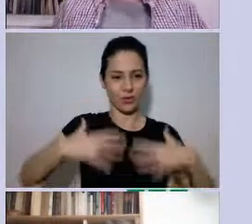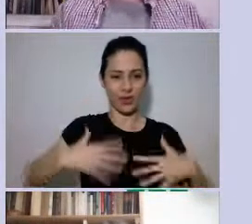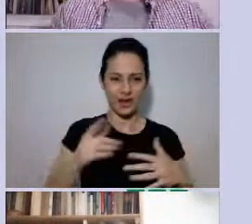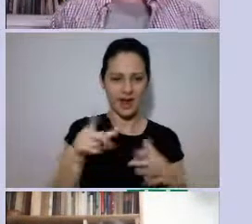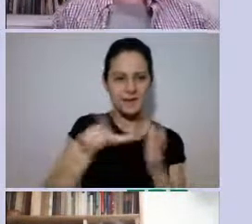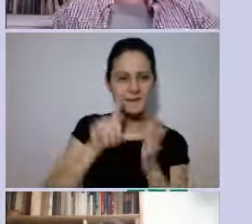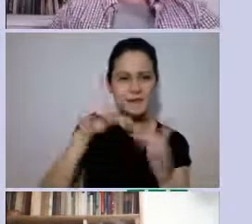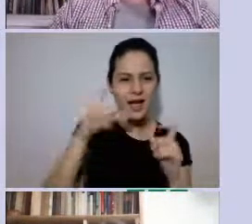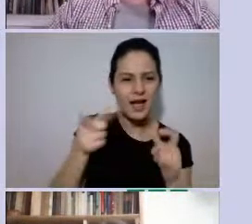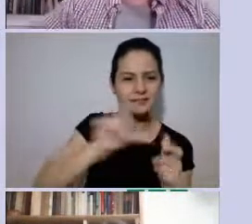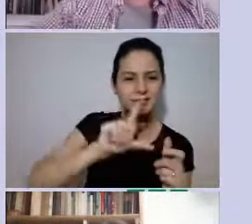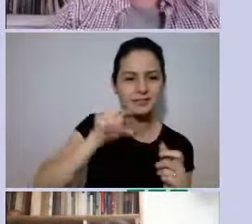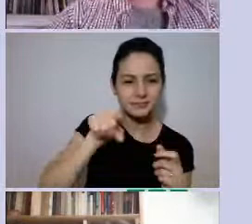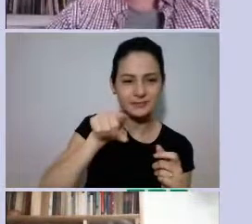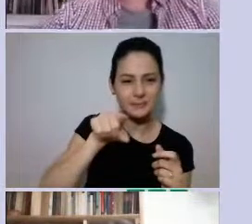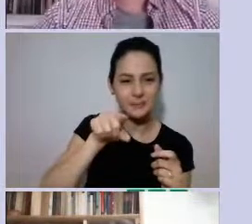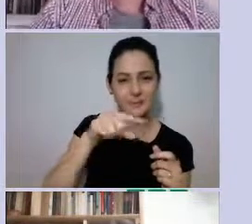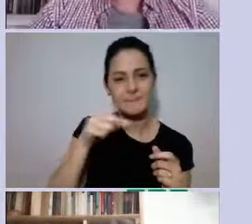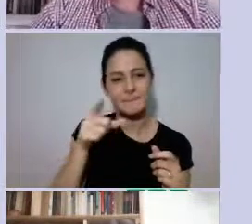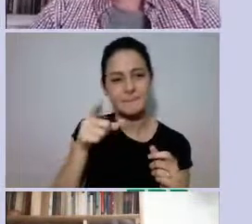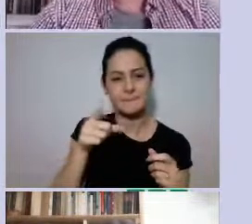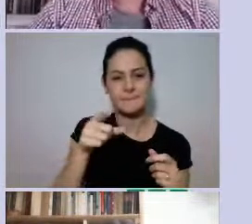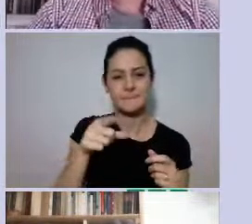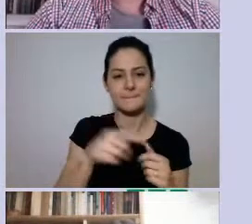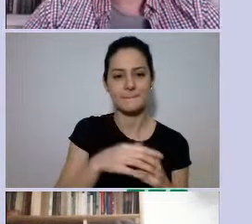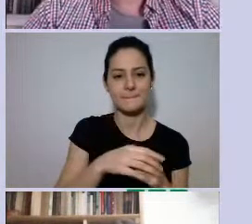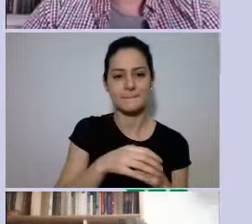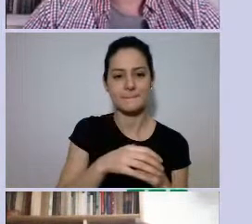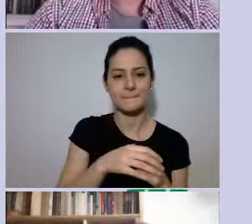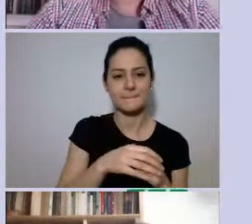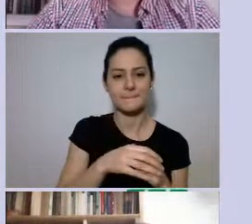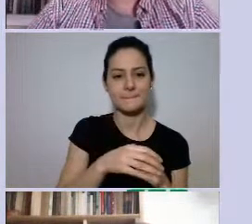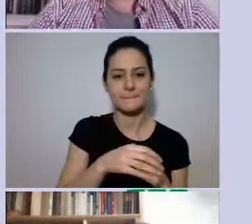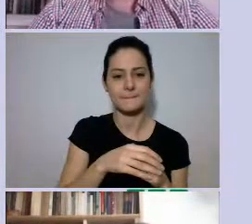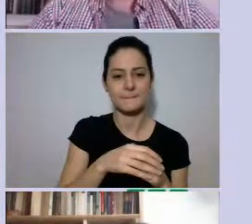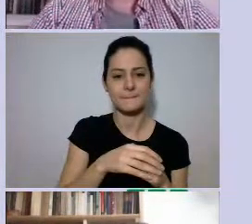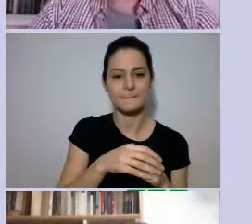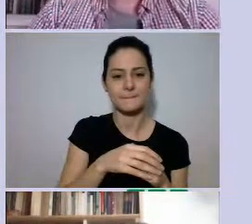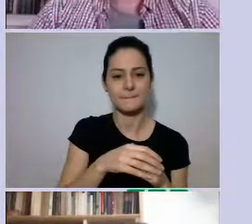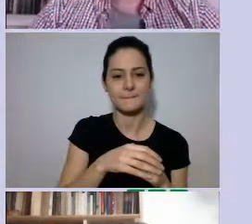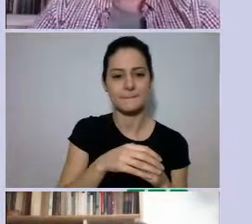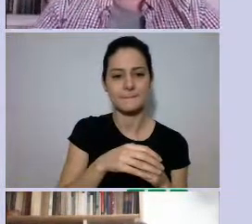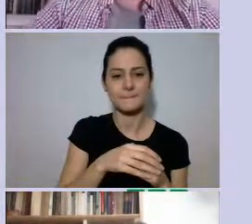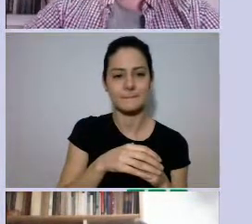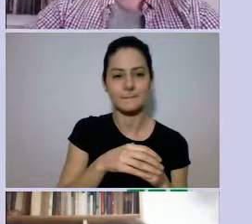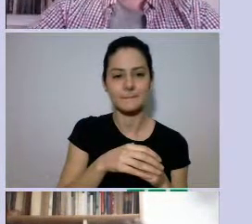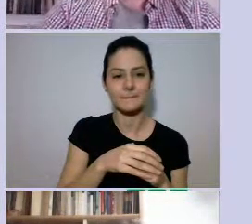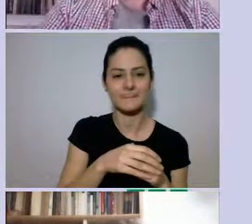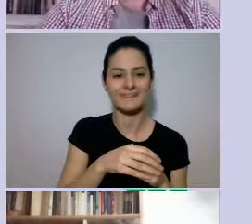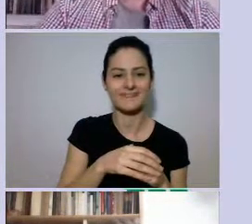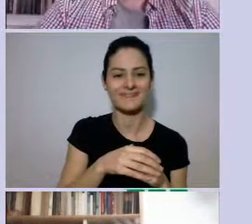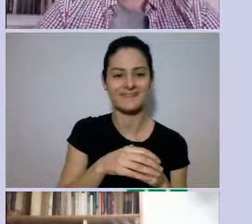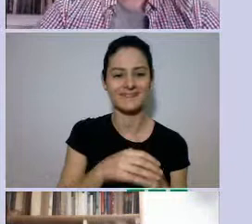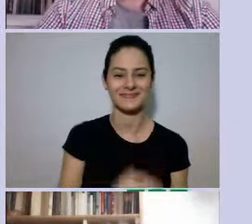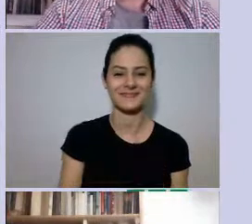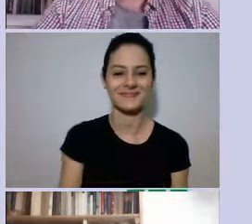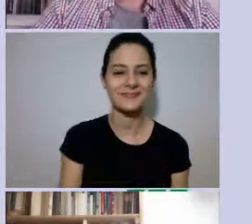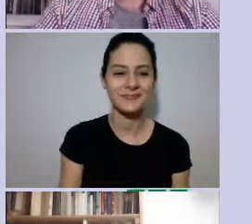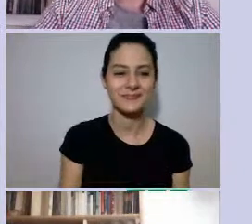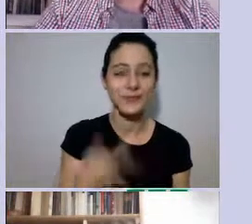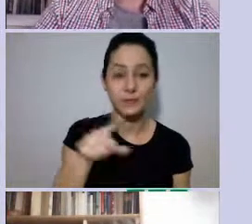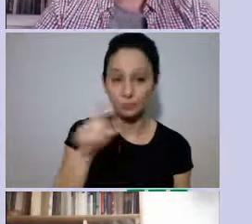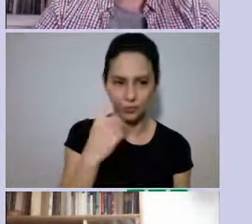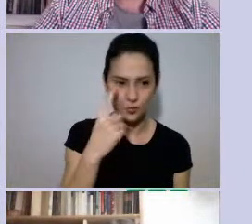anterior, que está, bueno, no tanto, En una